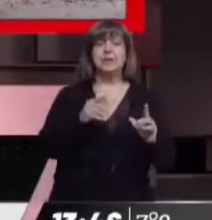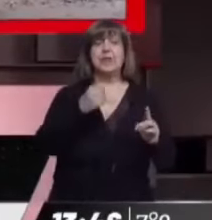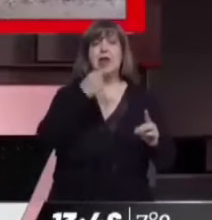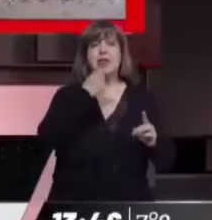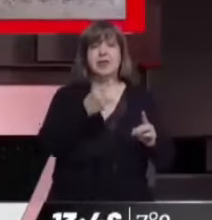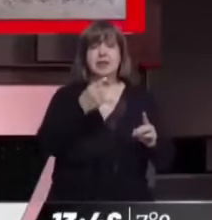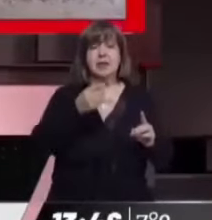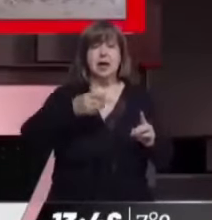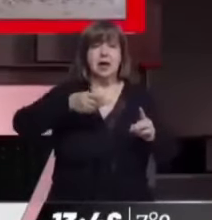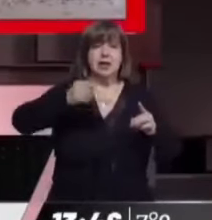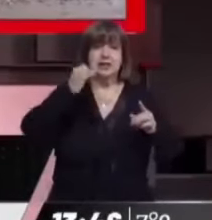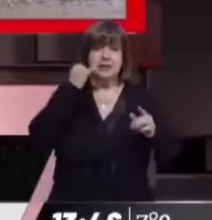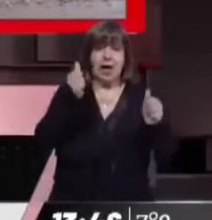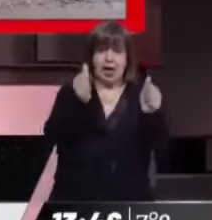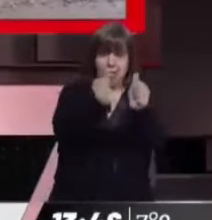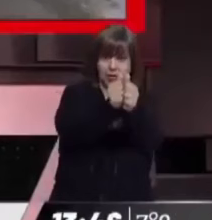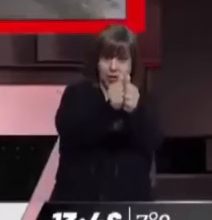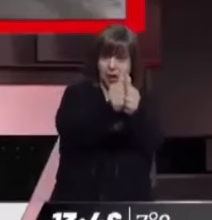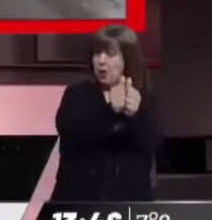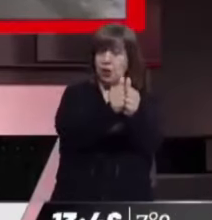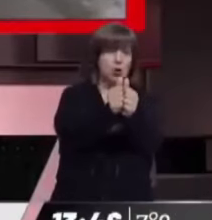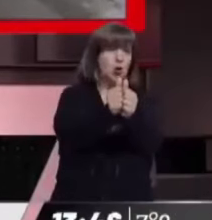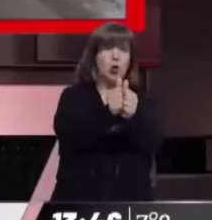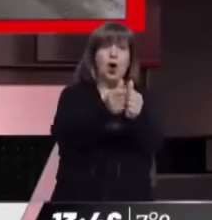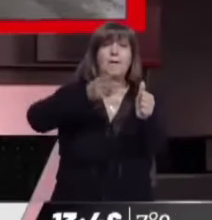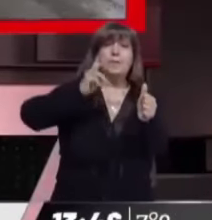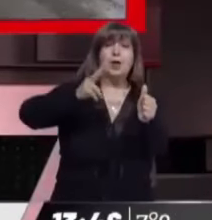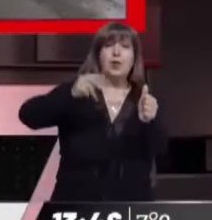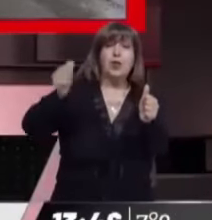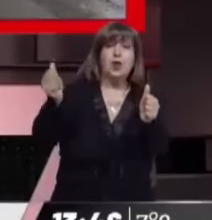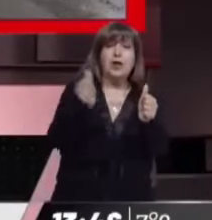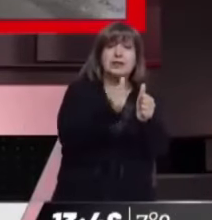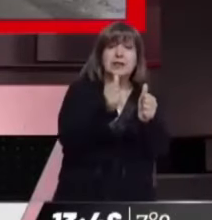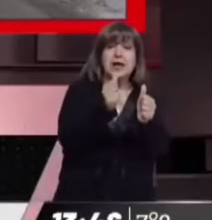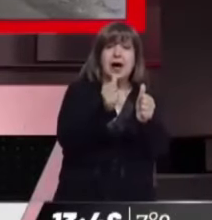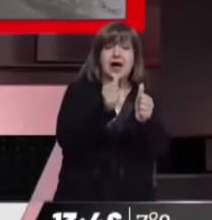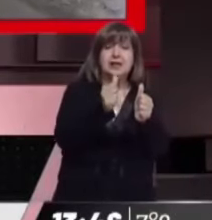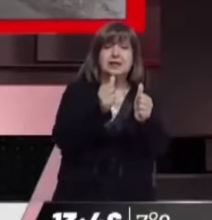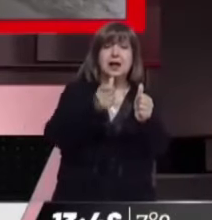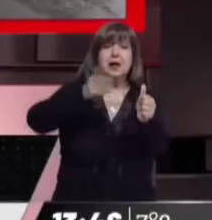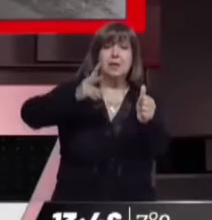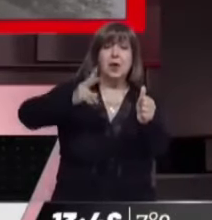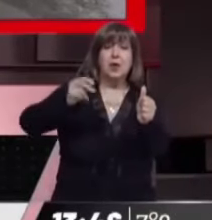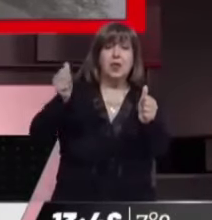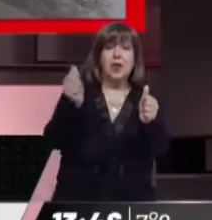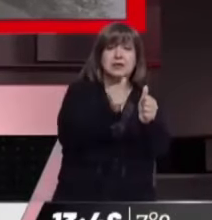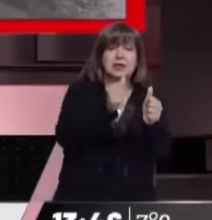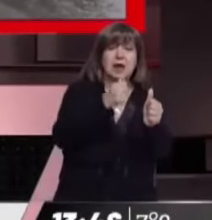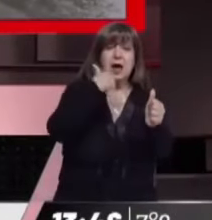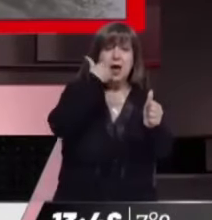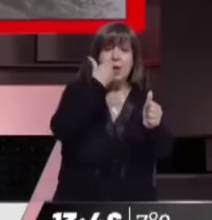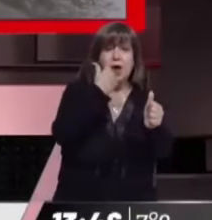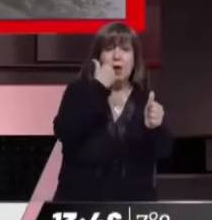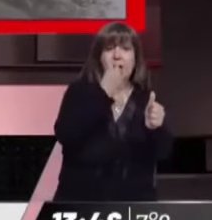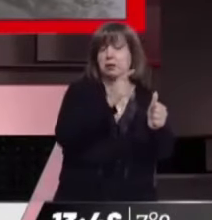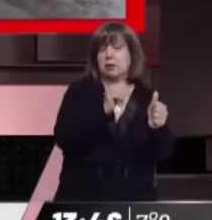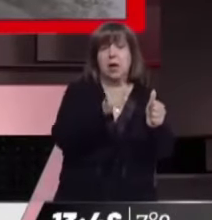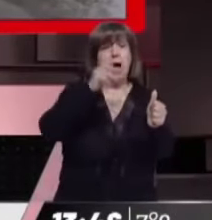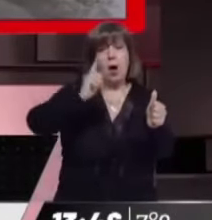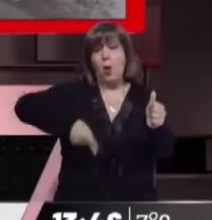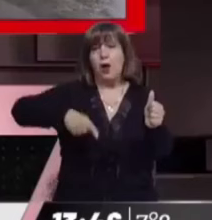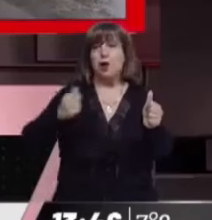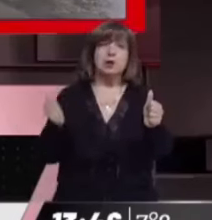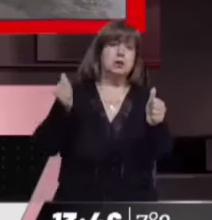pese a que tenemos entendido que hay una prohibición de acercamiento hacia los abuelos, y así lo mismo sigue con